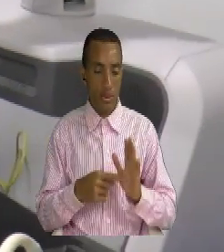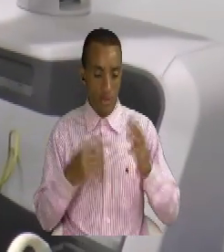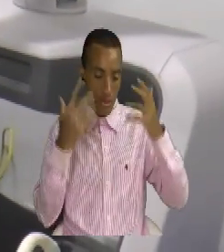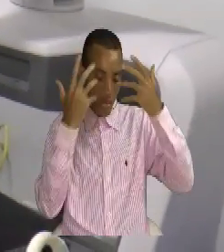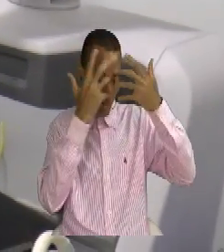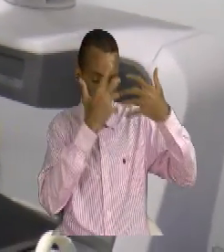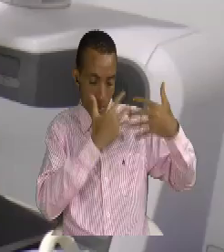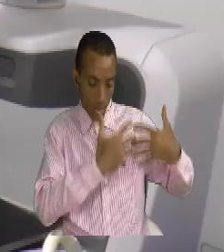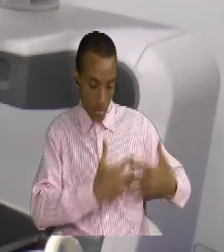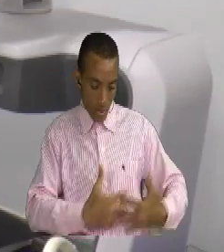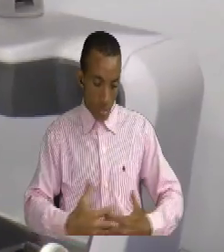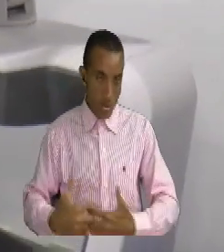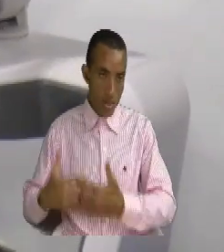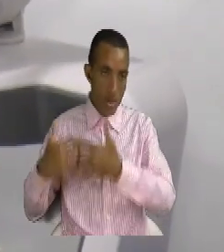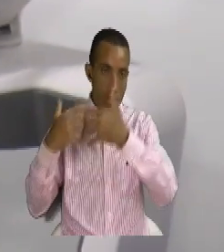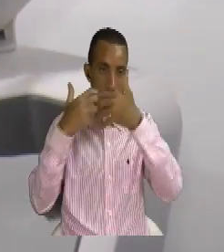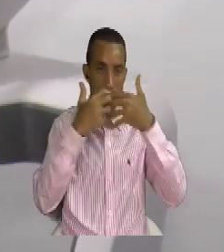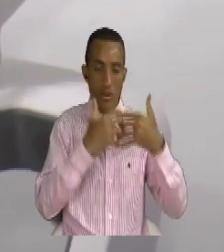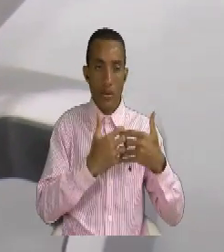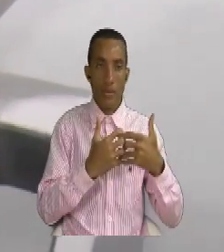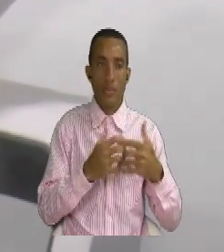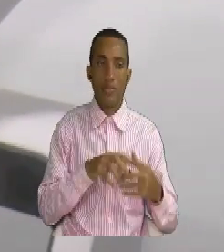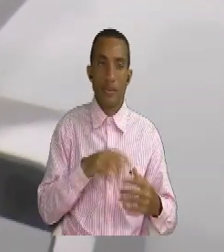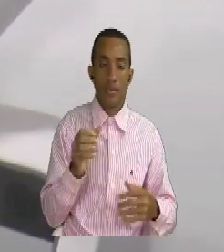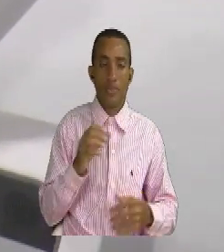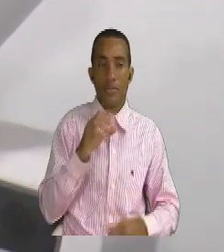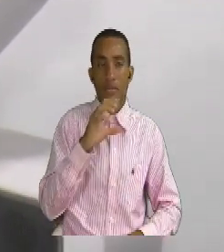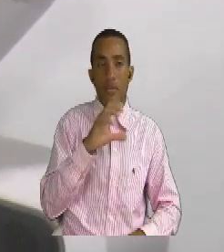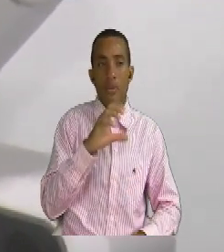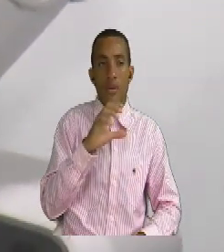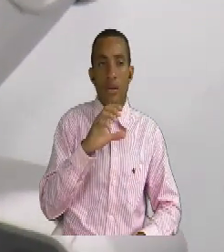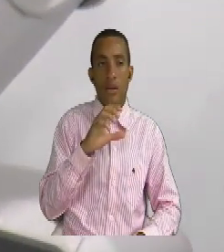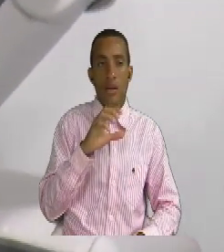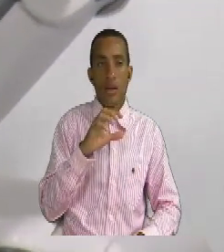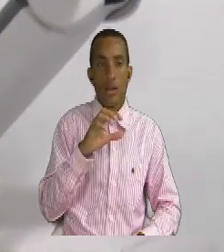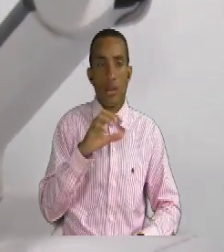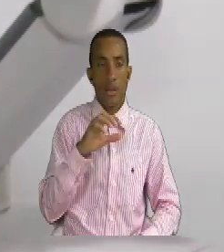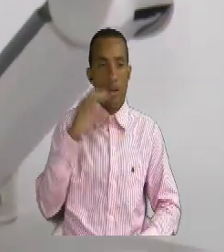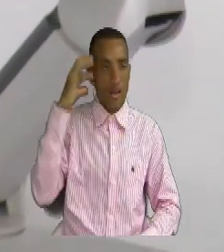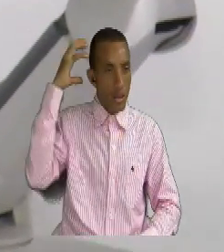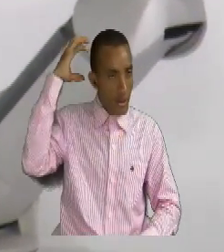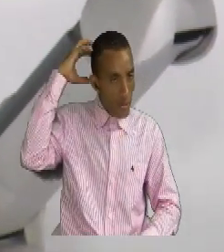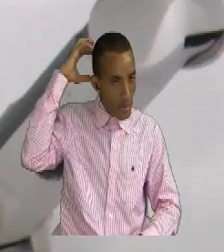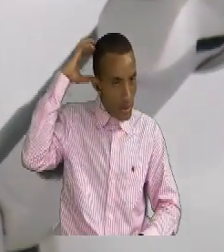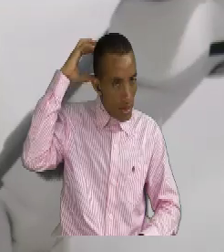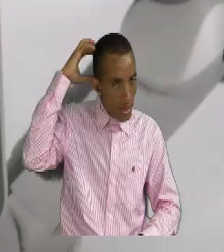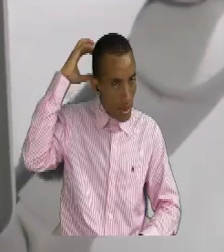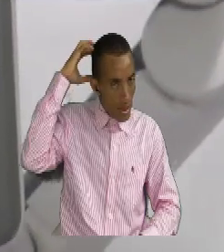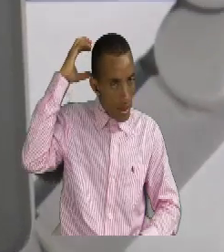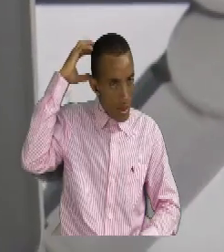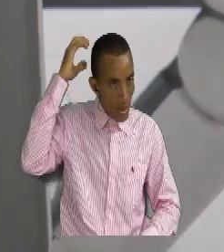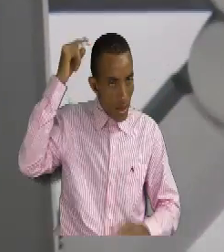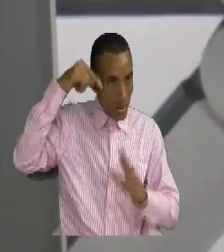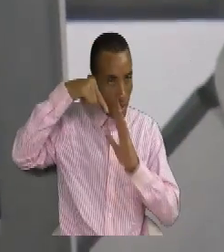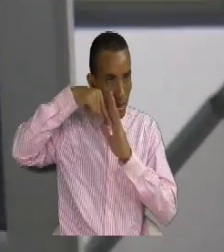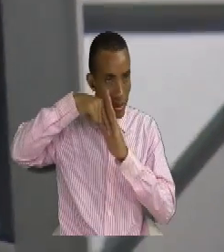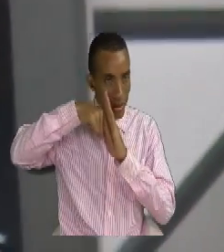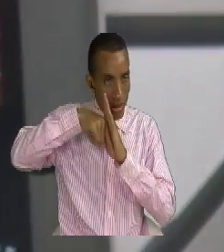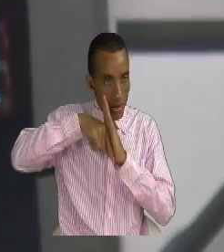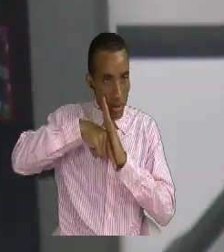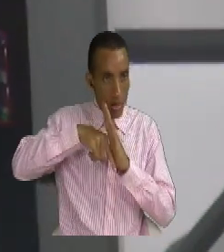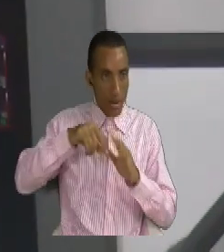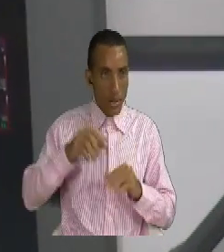por parte. Empezamos por la parte cefálica, la cabecita de la bebé, y miramos internamente todas las estructuras de la